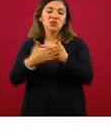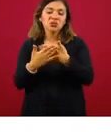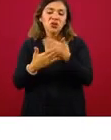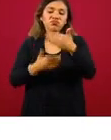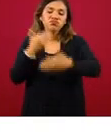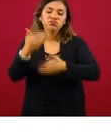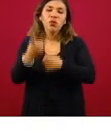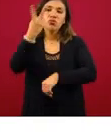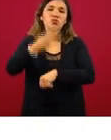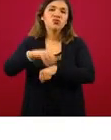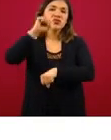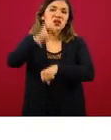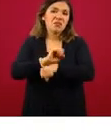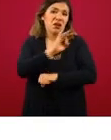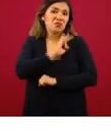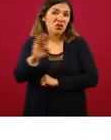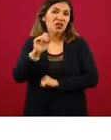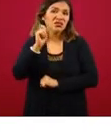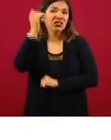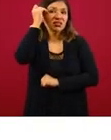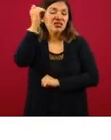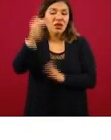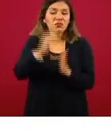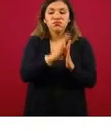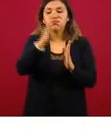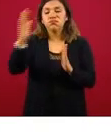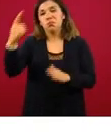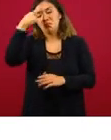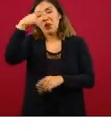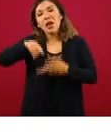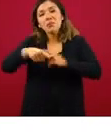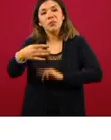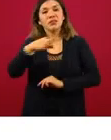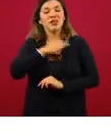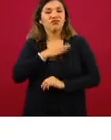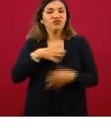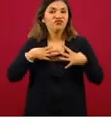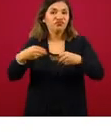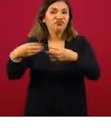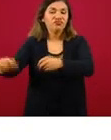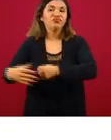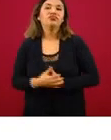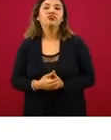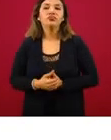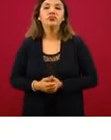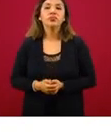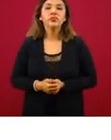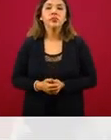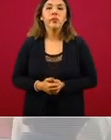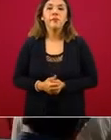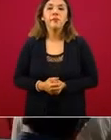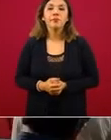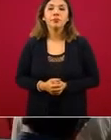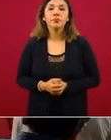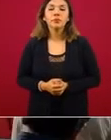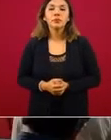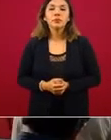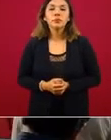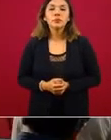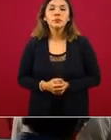próximos 2 semanas, que es el periodo máximo de incubación del virus. La siguiente, por favor.